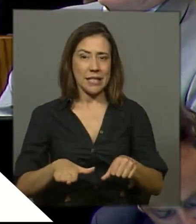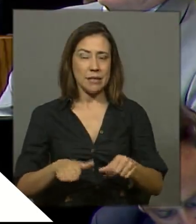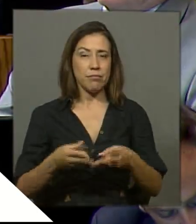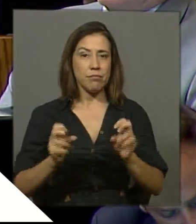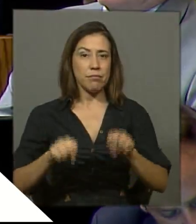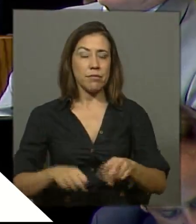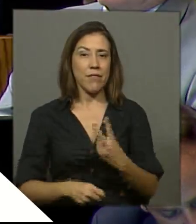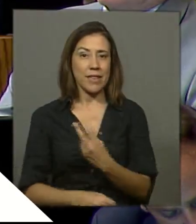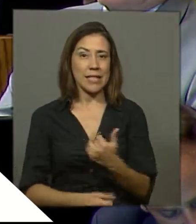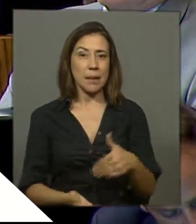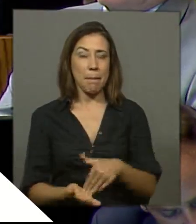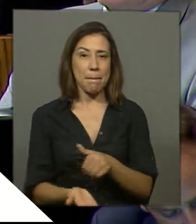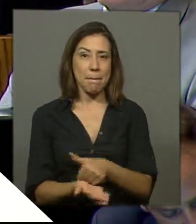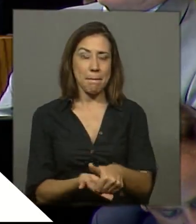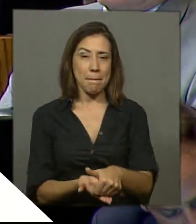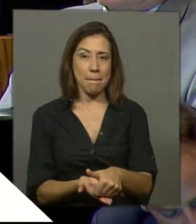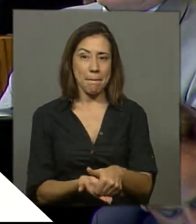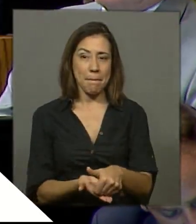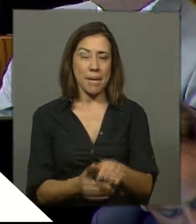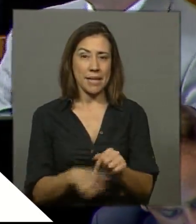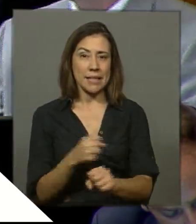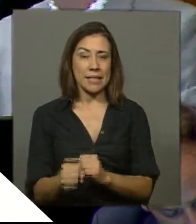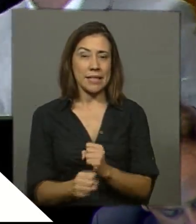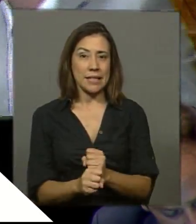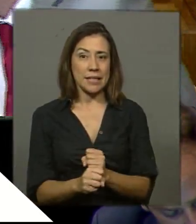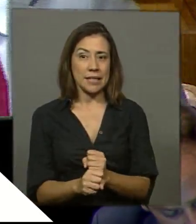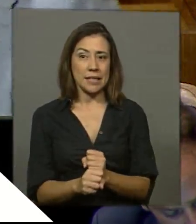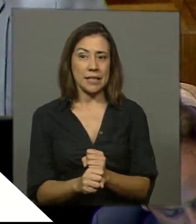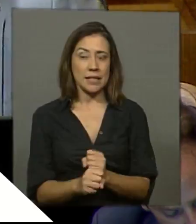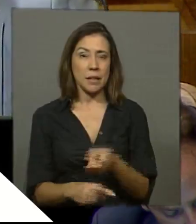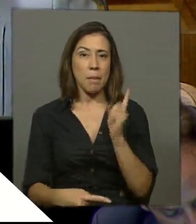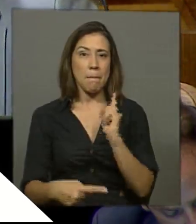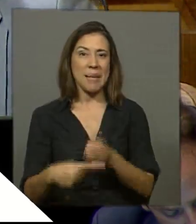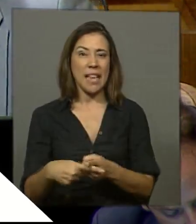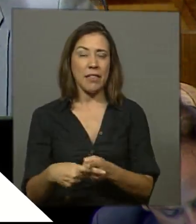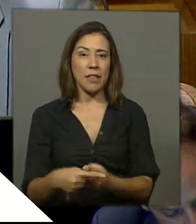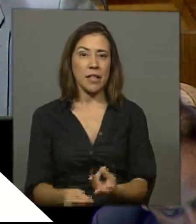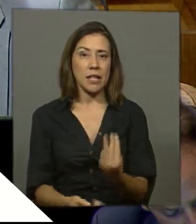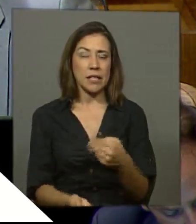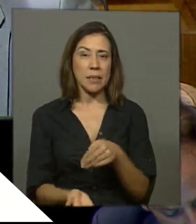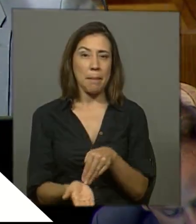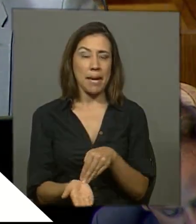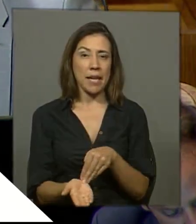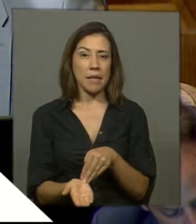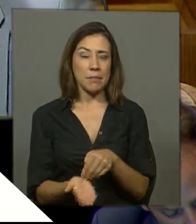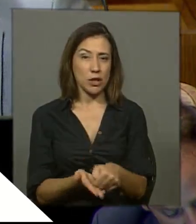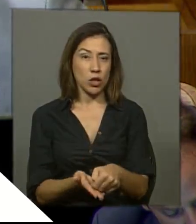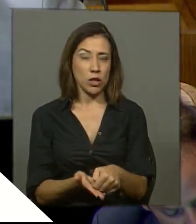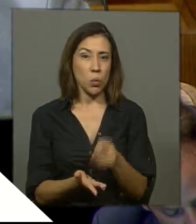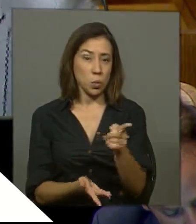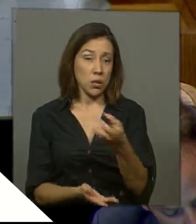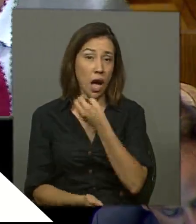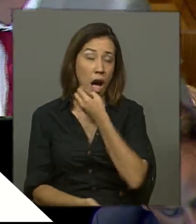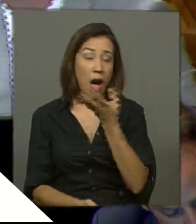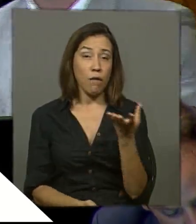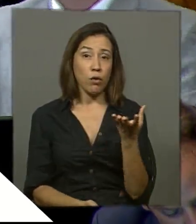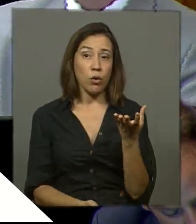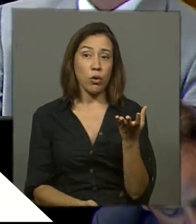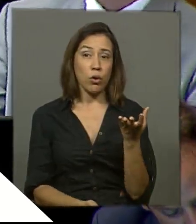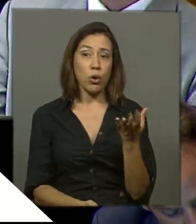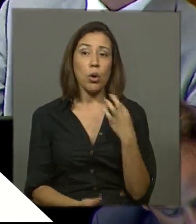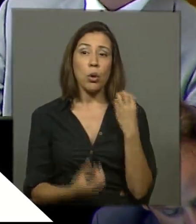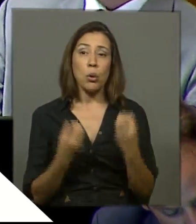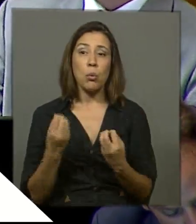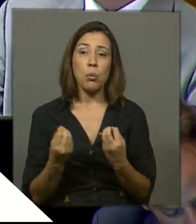aprobaron 26,000 millones este año ministro la mitad 13,000 Usted dijo que fue porque